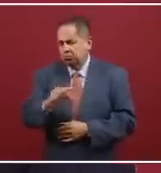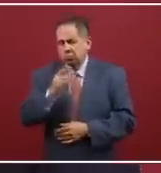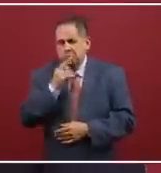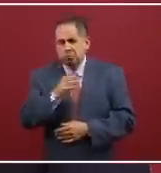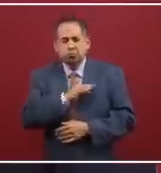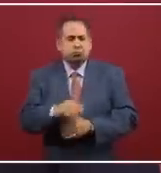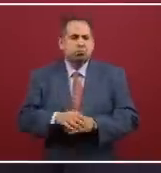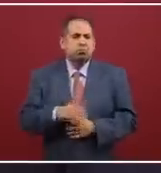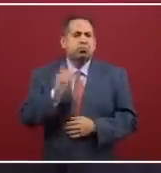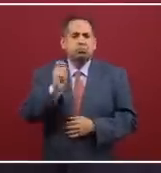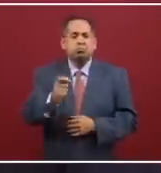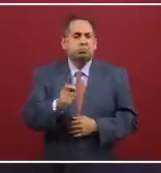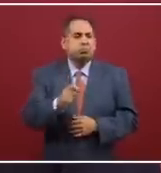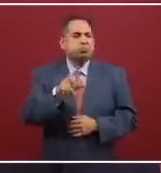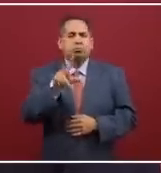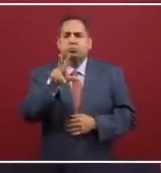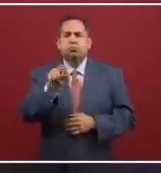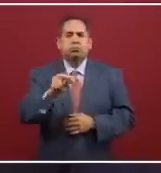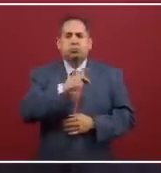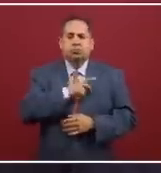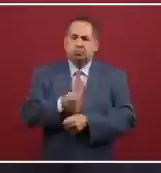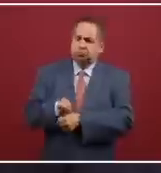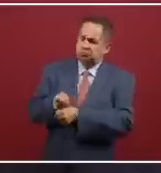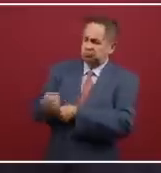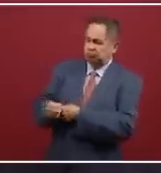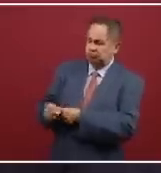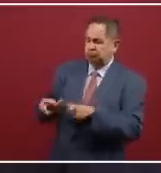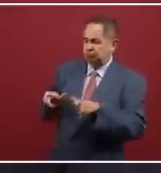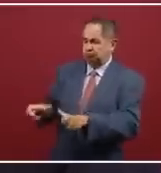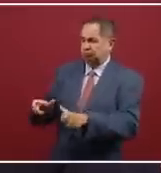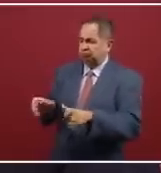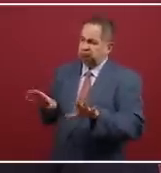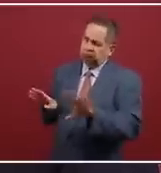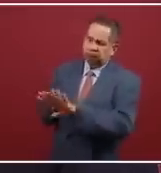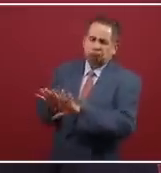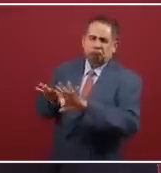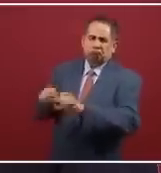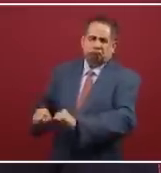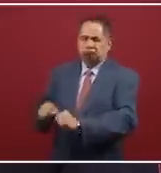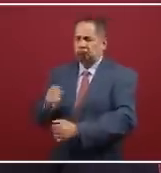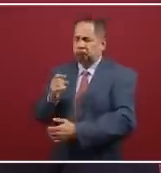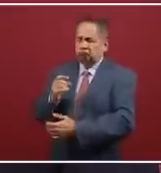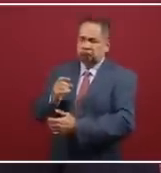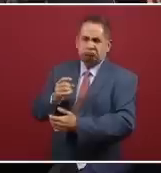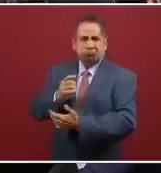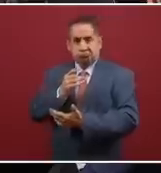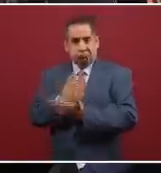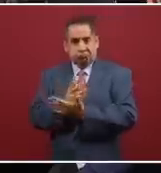solo el uso de la fuerza la opción la alternativa